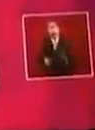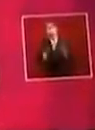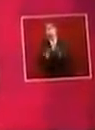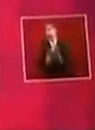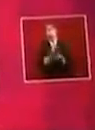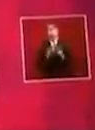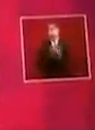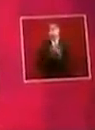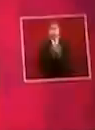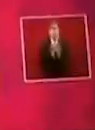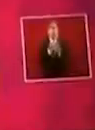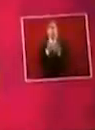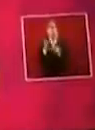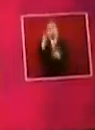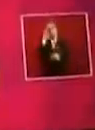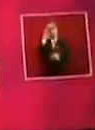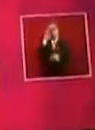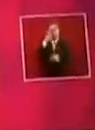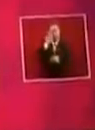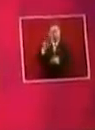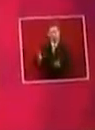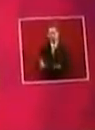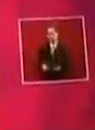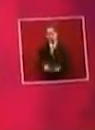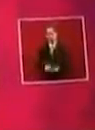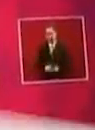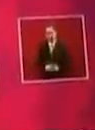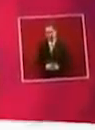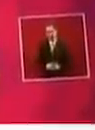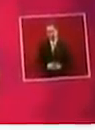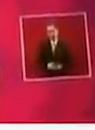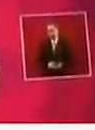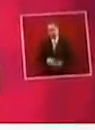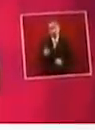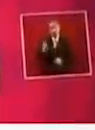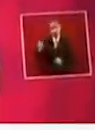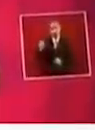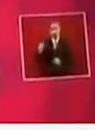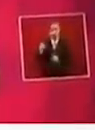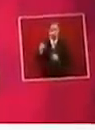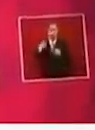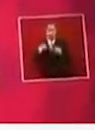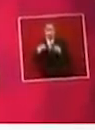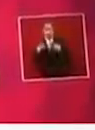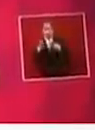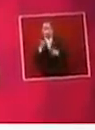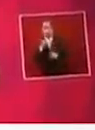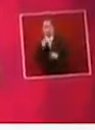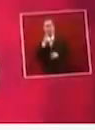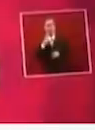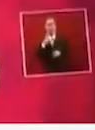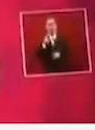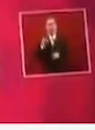cosas extraordinarias. Era el gran personaje.